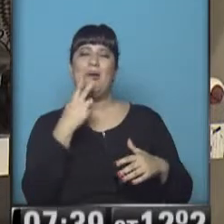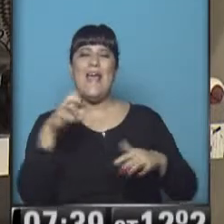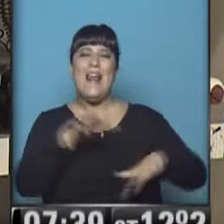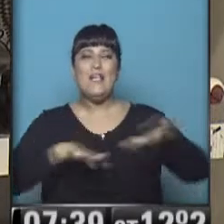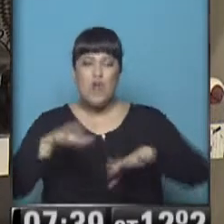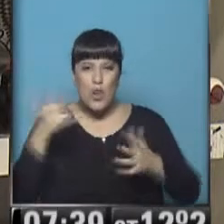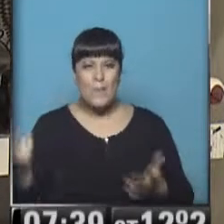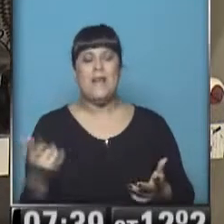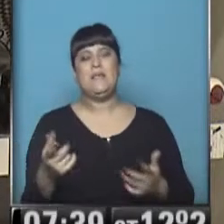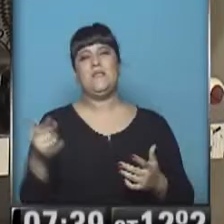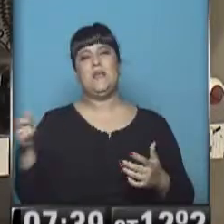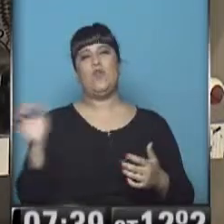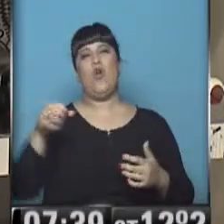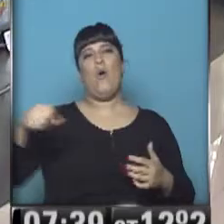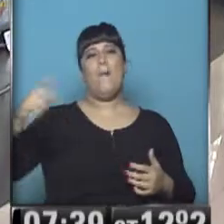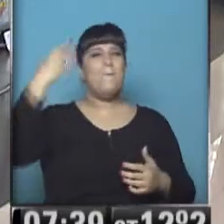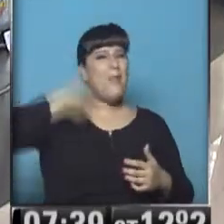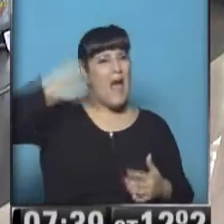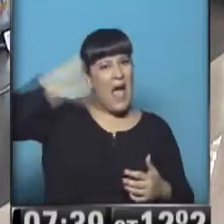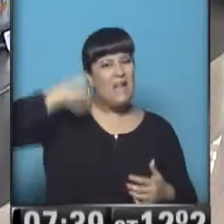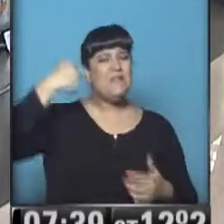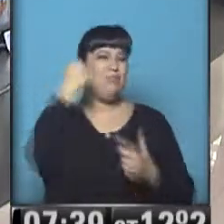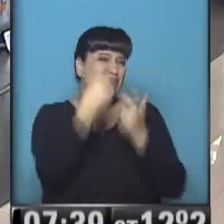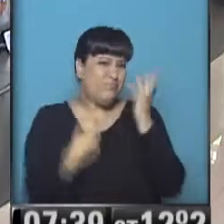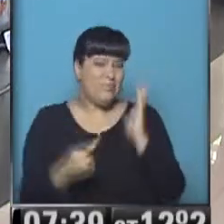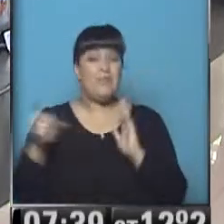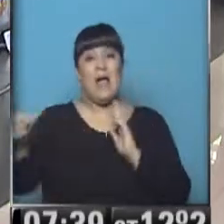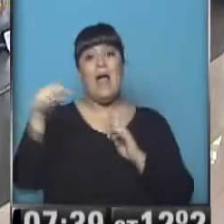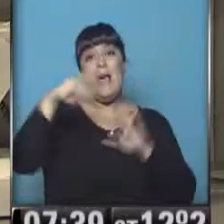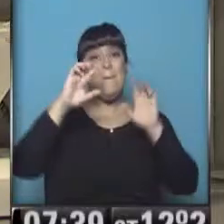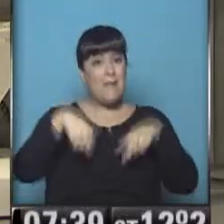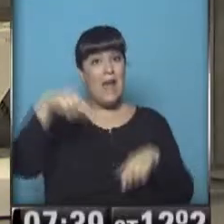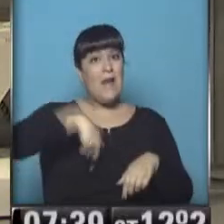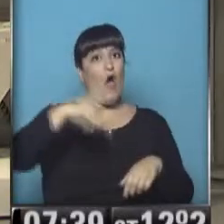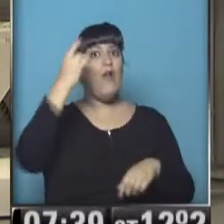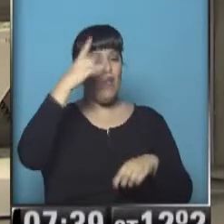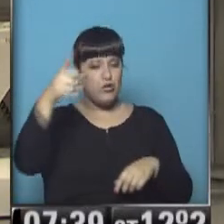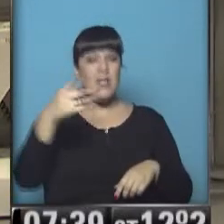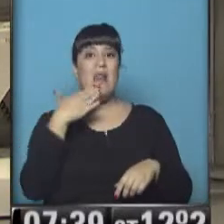tipo de depiladoras, planchitas. El programa Ahora 12 dio un fuerte empujón a todo eso.